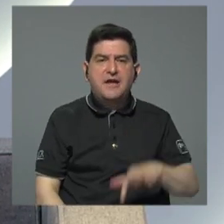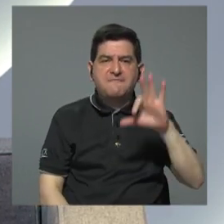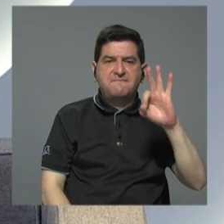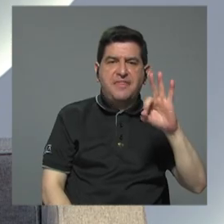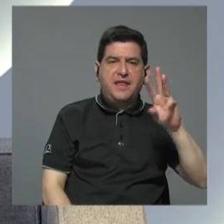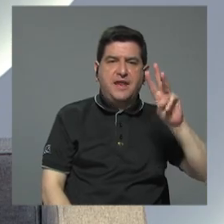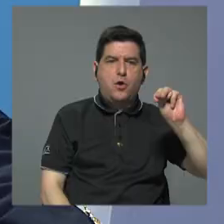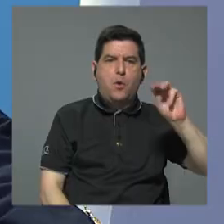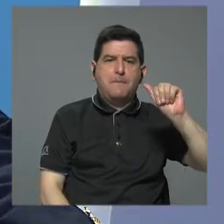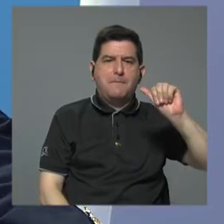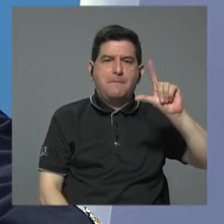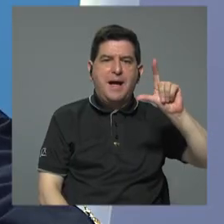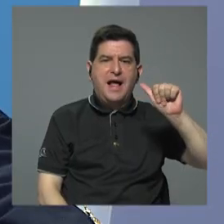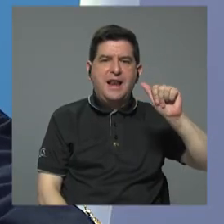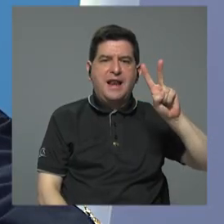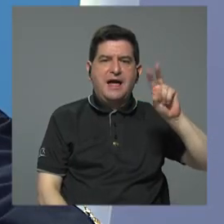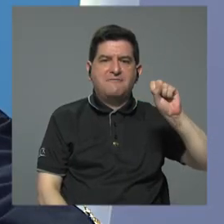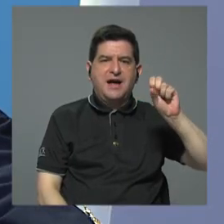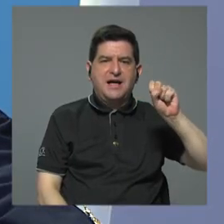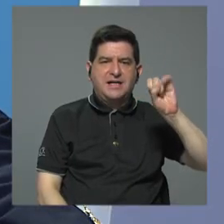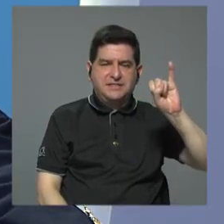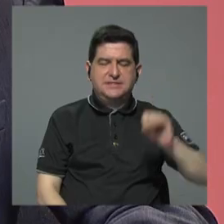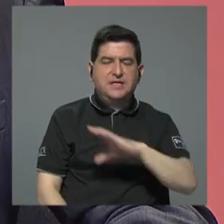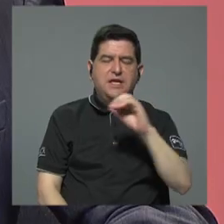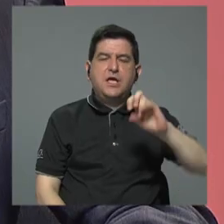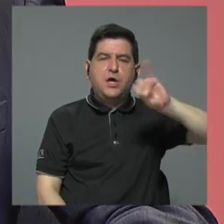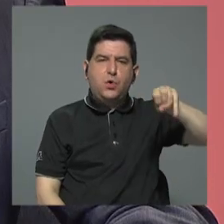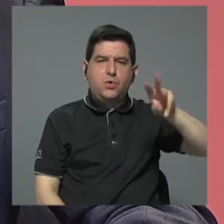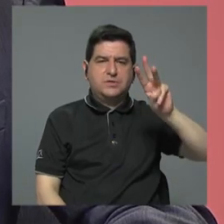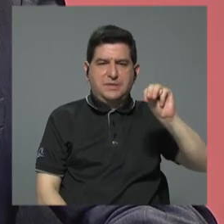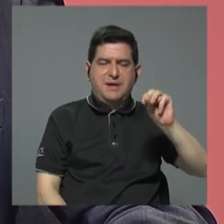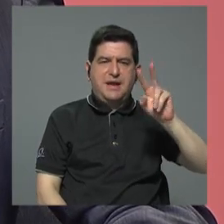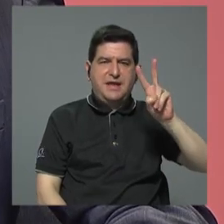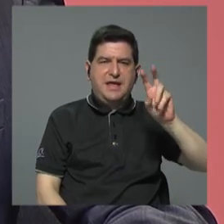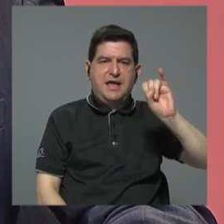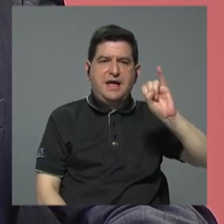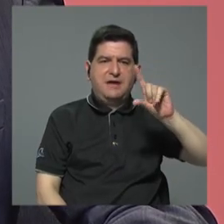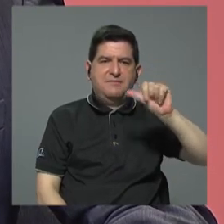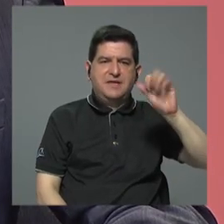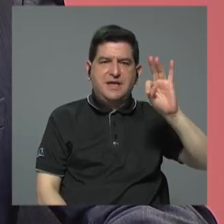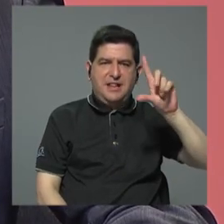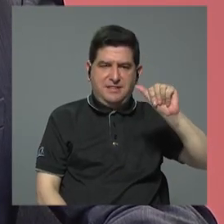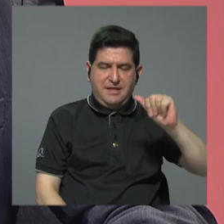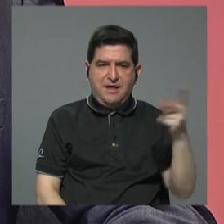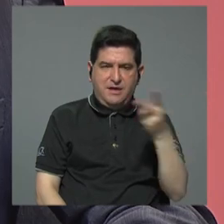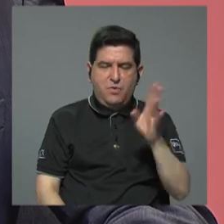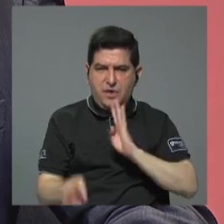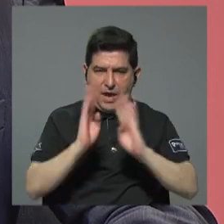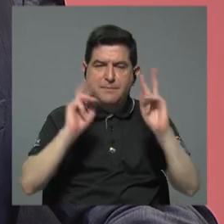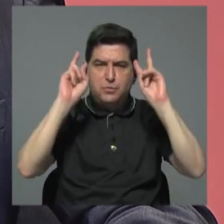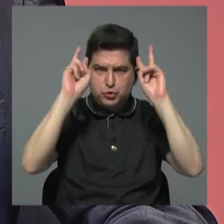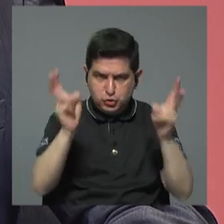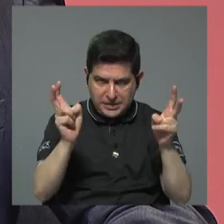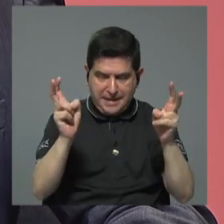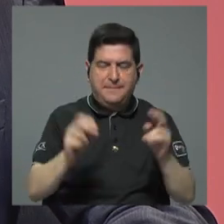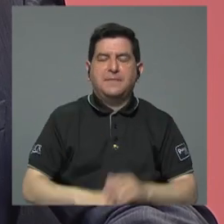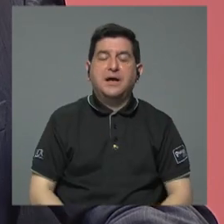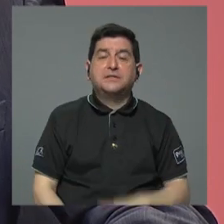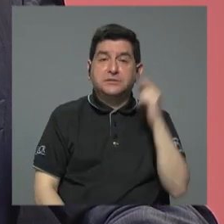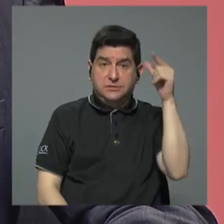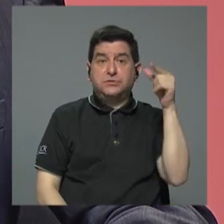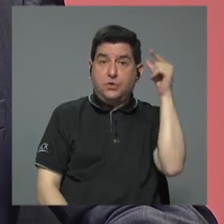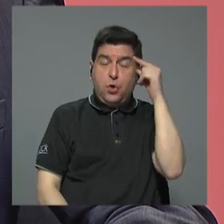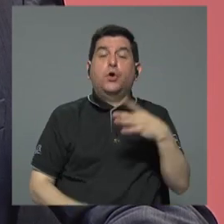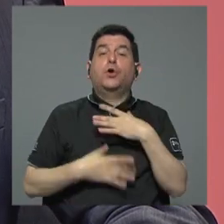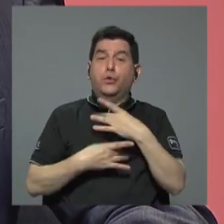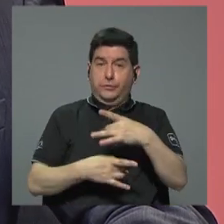Federico Malabasi y también don José María Villalta. Con ambos vamos a hablar de uno de los temas que por supuesto son